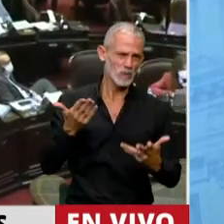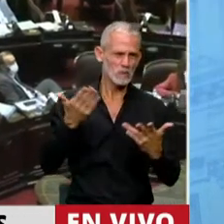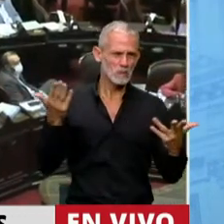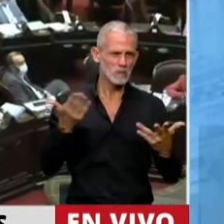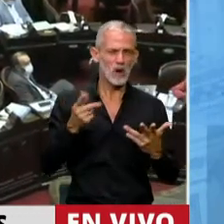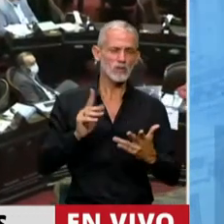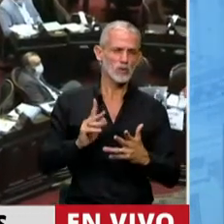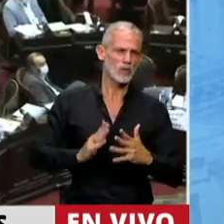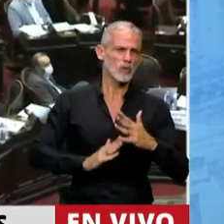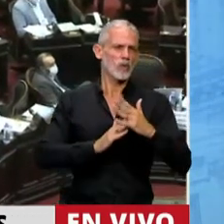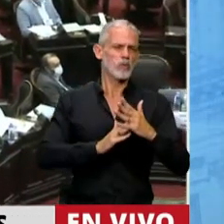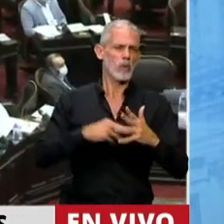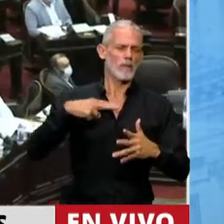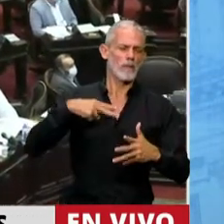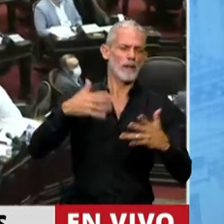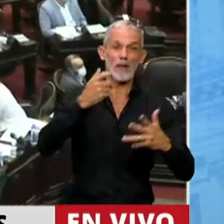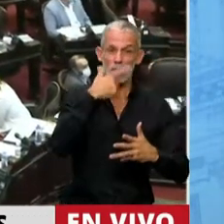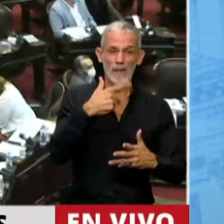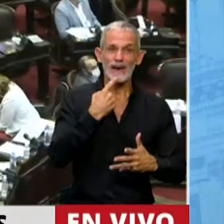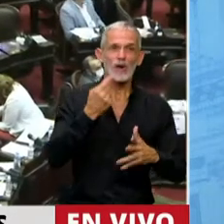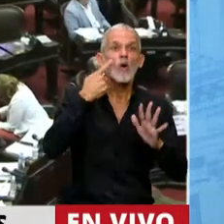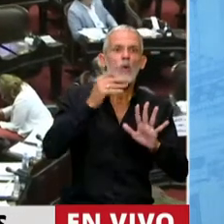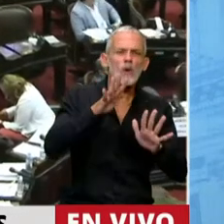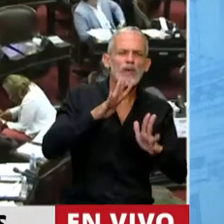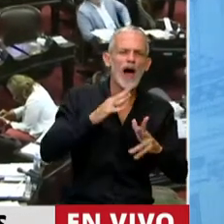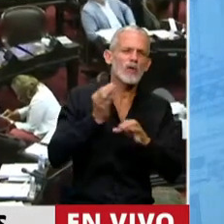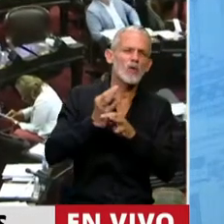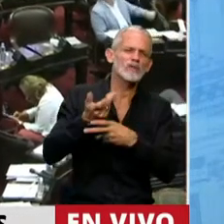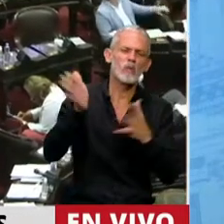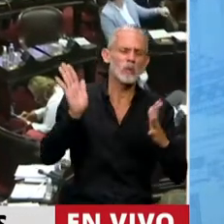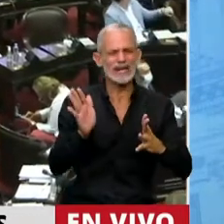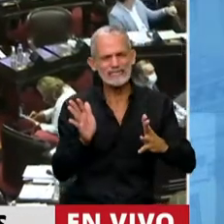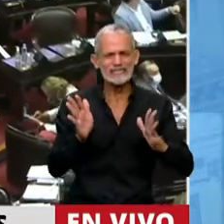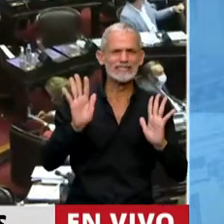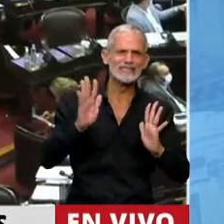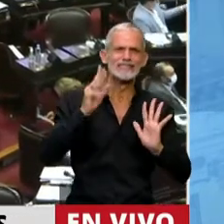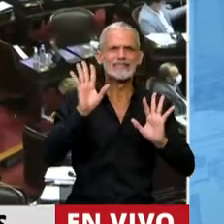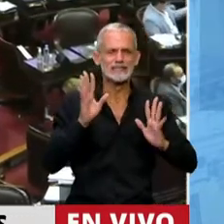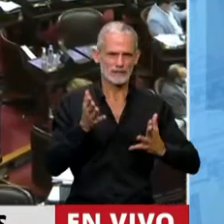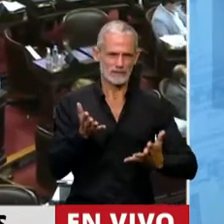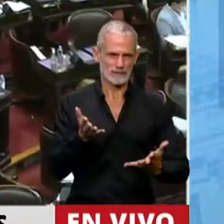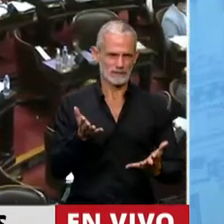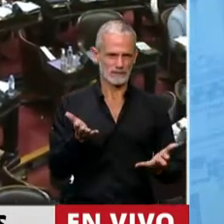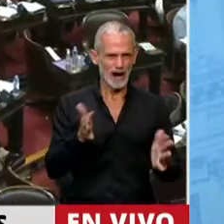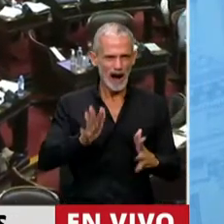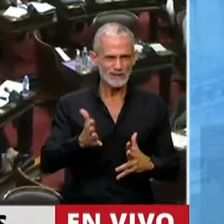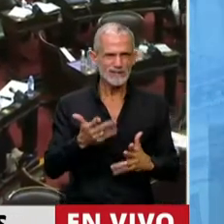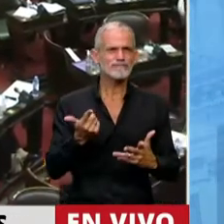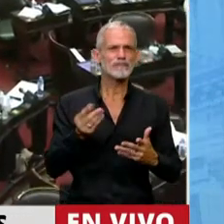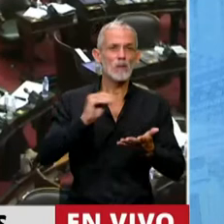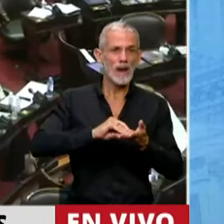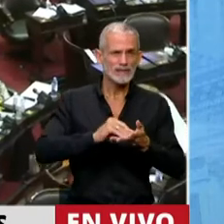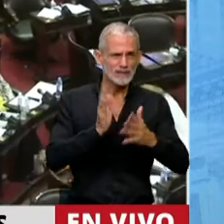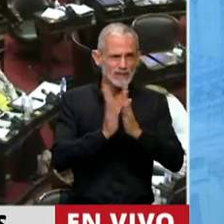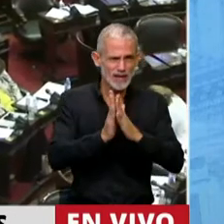de la educación privada, Macri diciendo ojo con caer a la educación pública y demás. Y se suma el